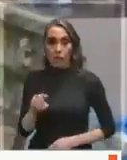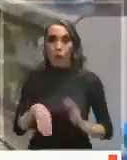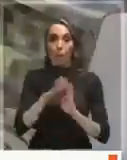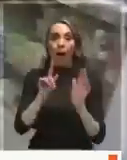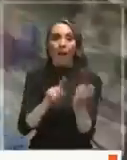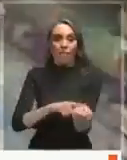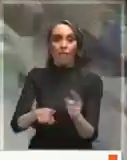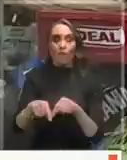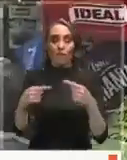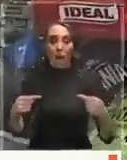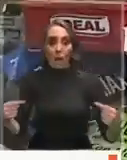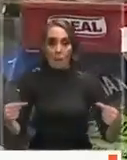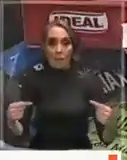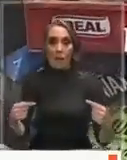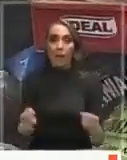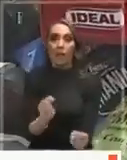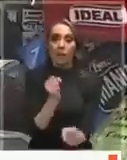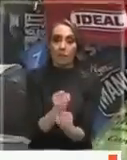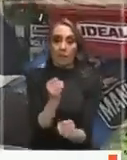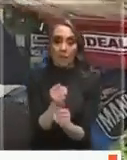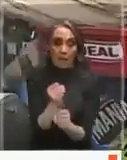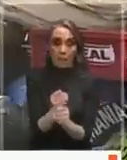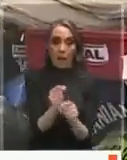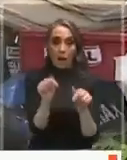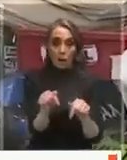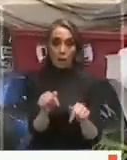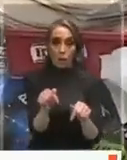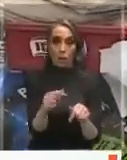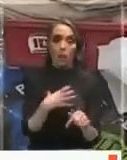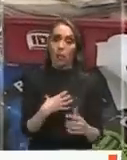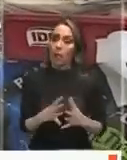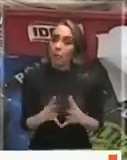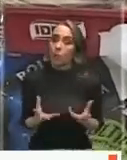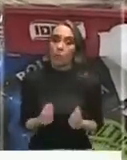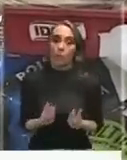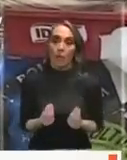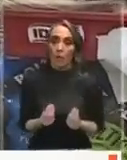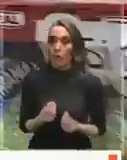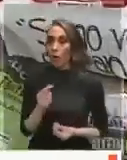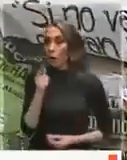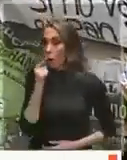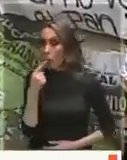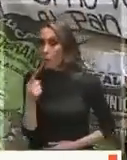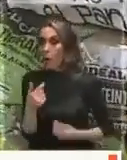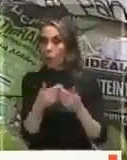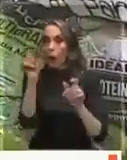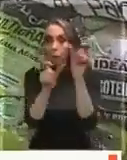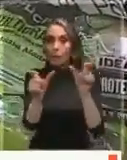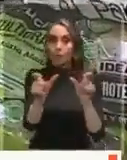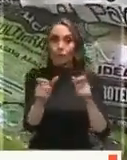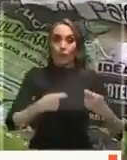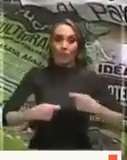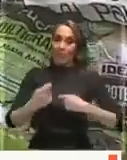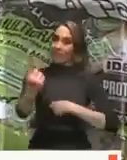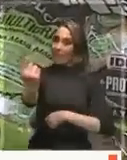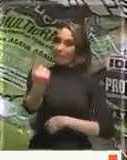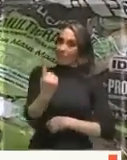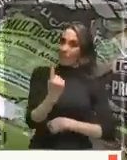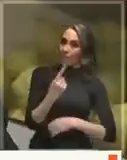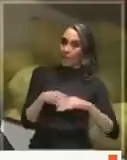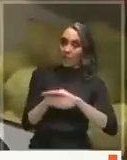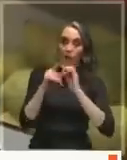parientes suyos, trabajaran y trabajan hoy con mucho miedo. Acá entra cualquier persona